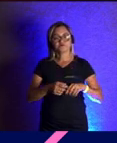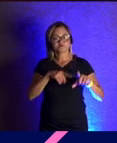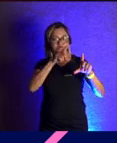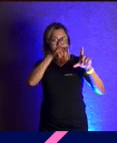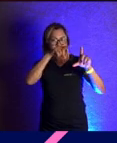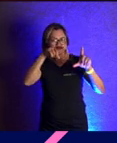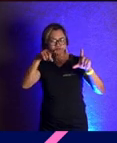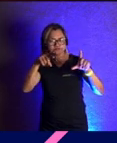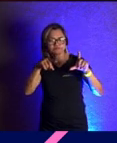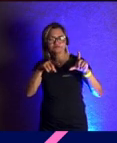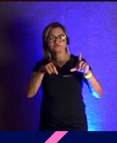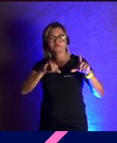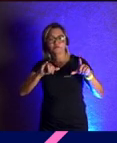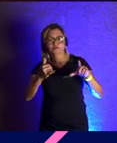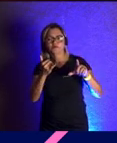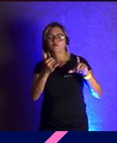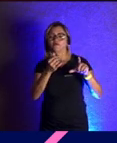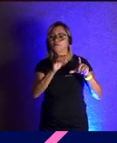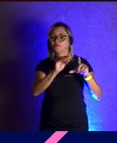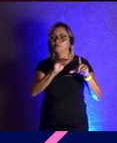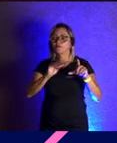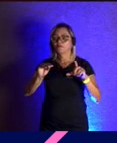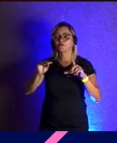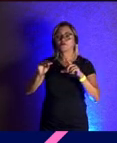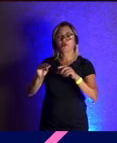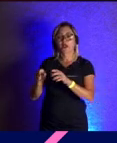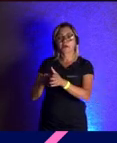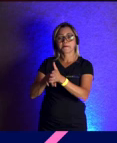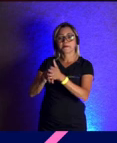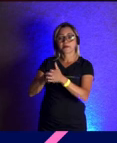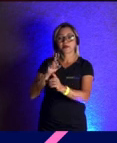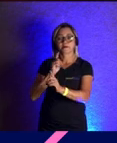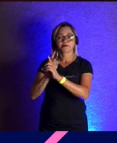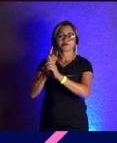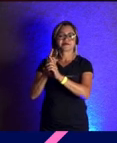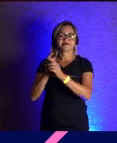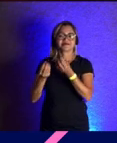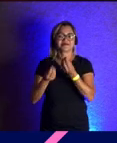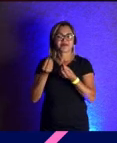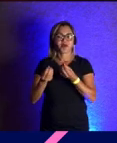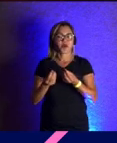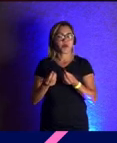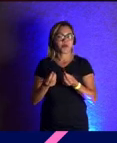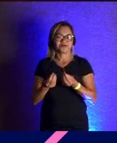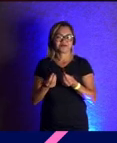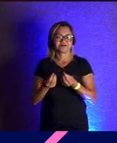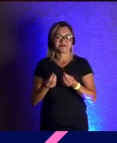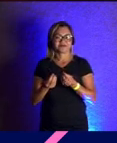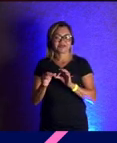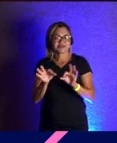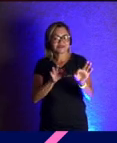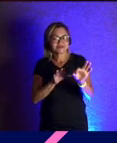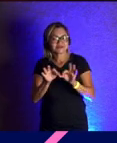para hacer herramientas de búsqueda y financiera, bueno, cómo conectar estas cosas malas de estos puntos al principio nos dieron.